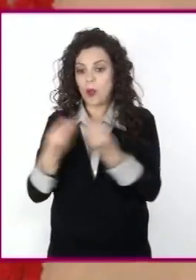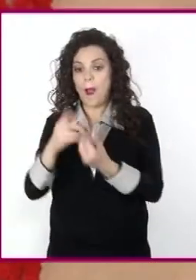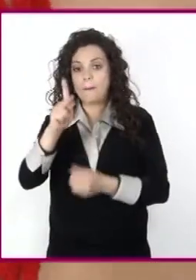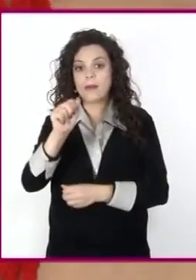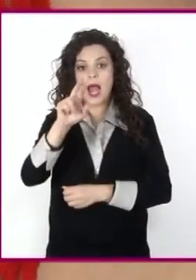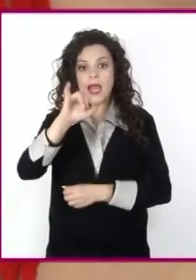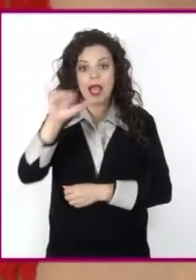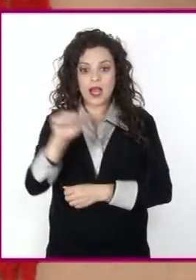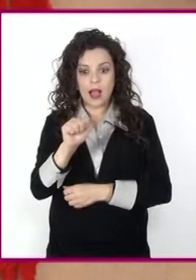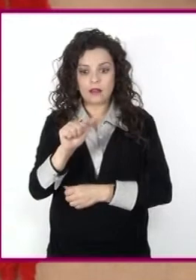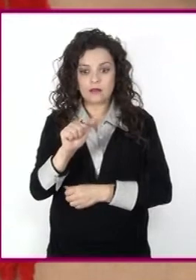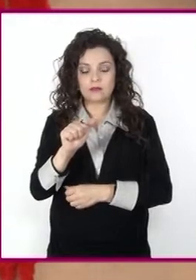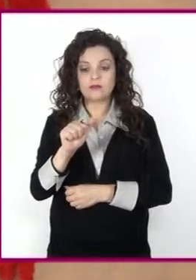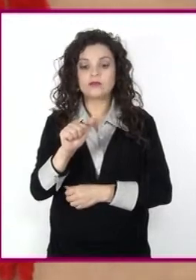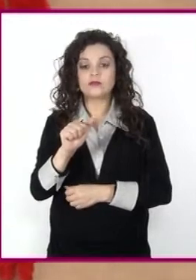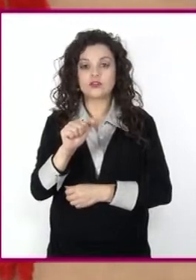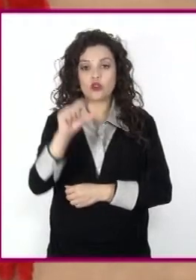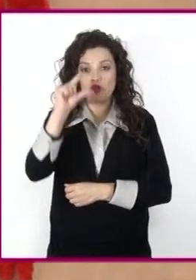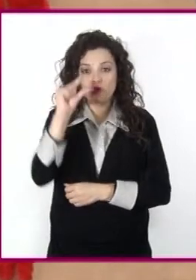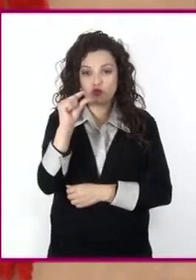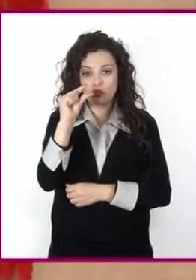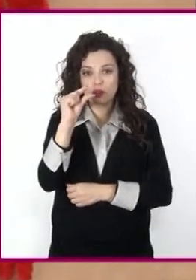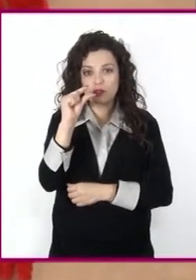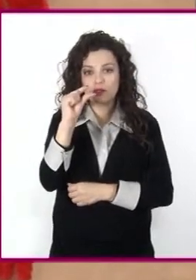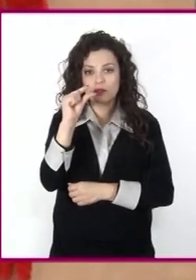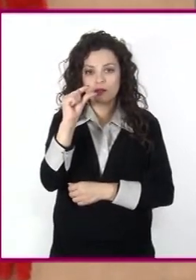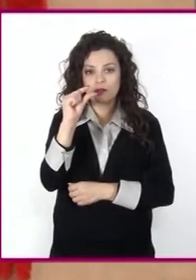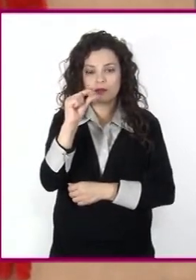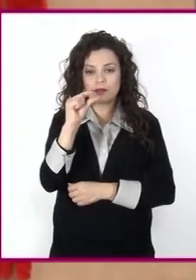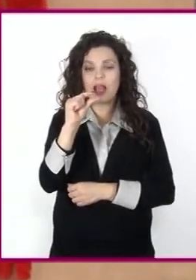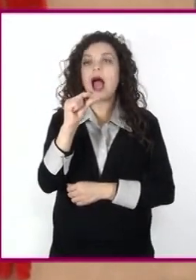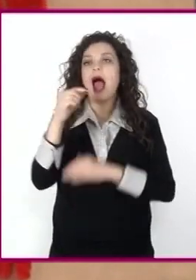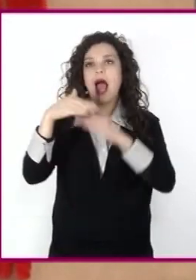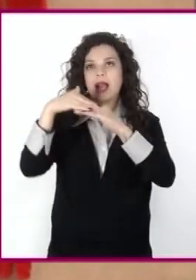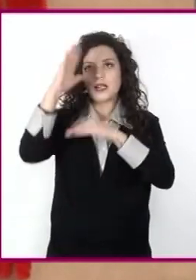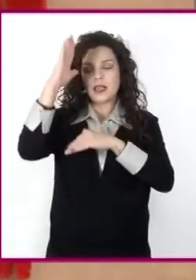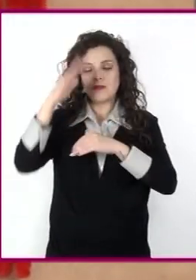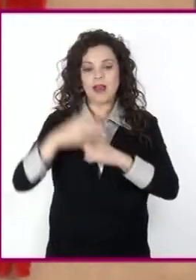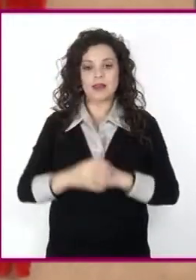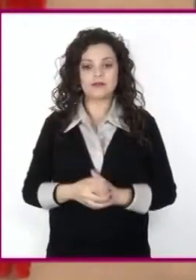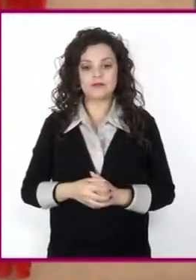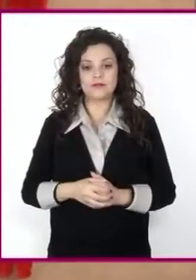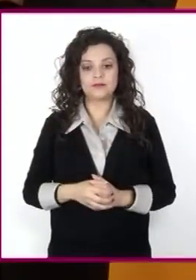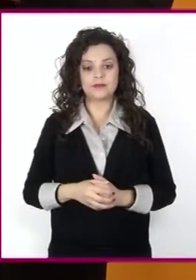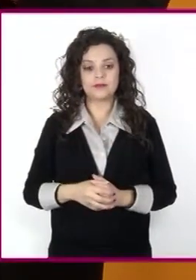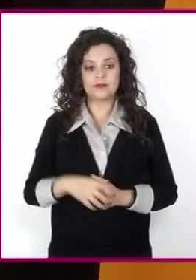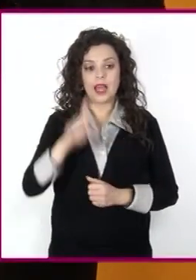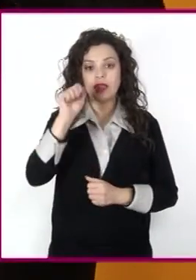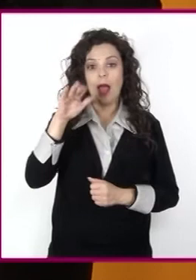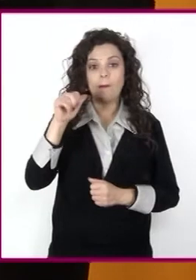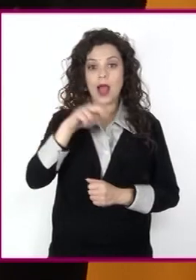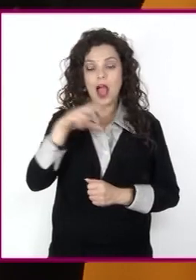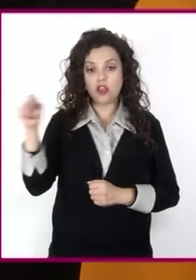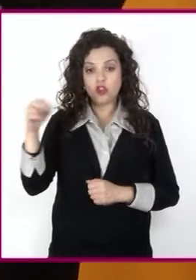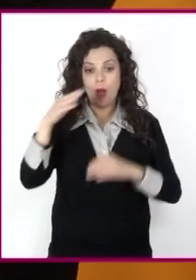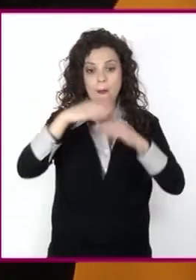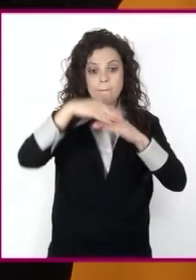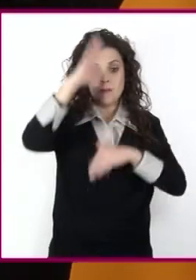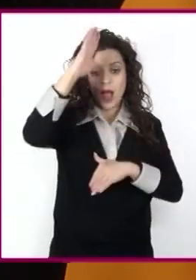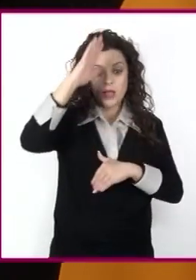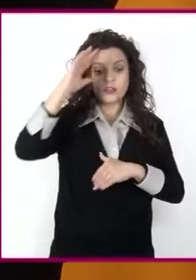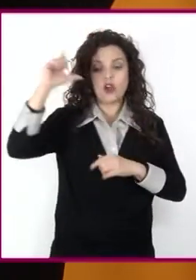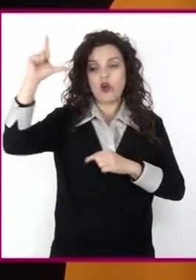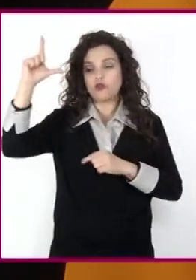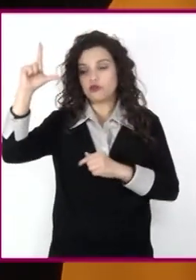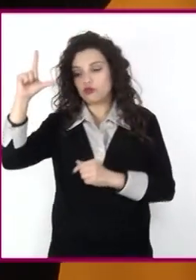brazo corto hacia arriba. Posteriormente se ordenan por tamaños, de mayor a menor y dentro